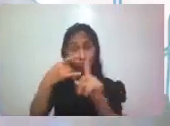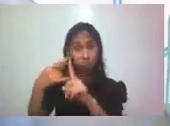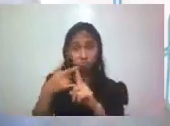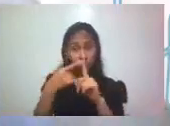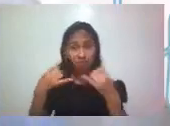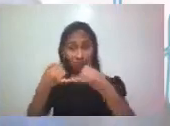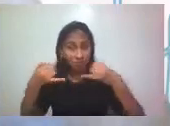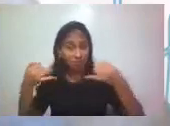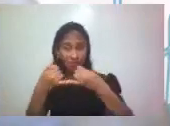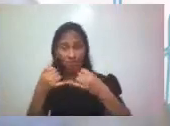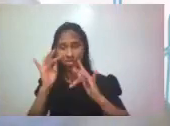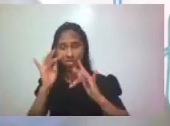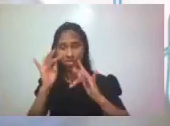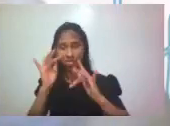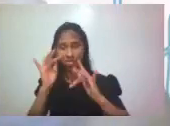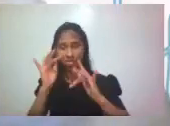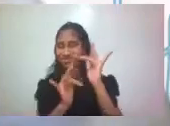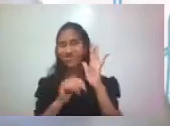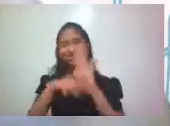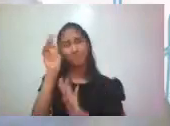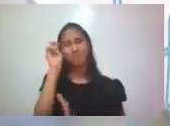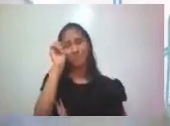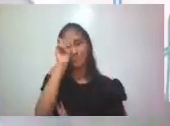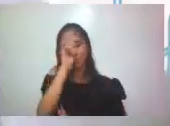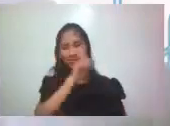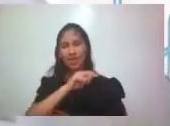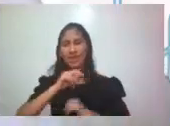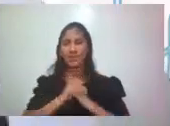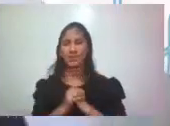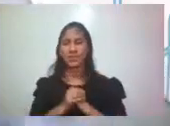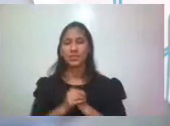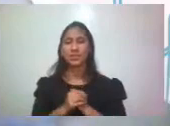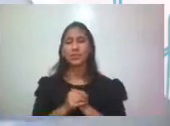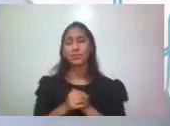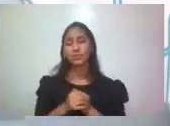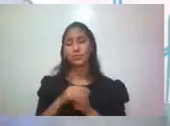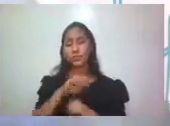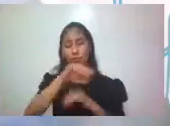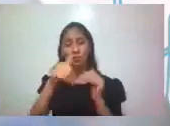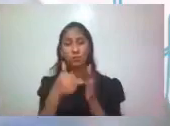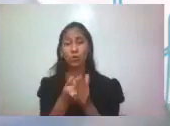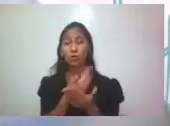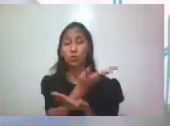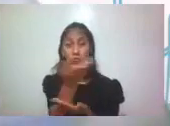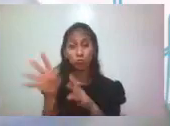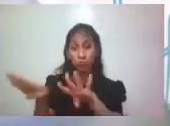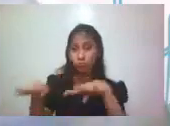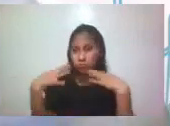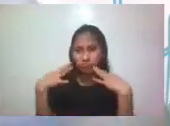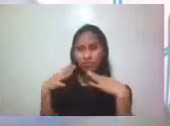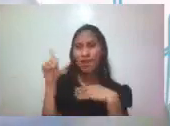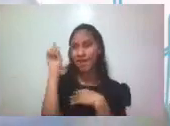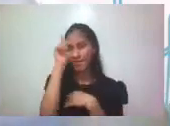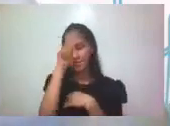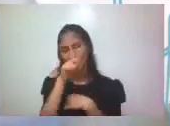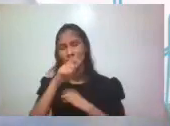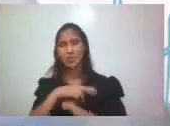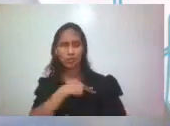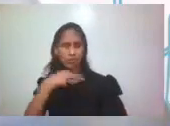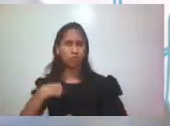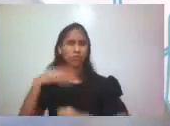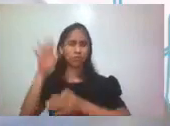es eso pone un poco más difícil todavía el poder llegar de manera oportuna, ¿no? Esperemos que